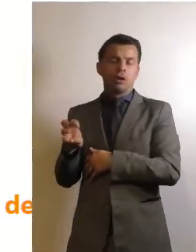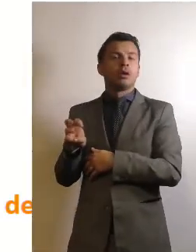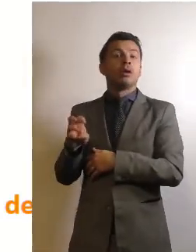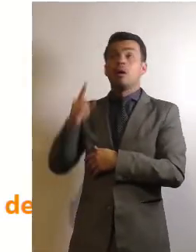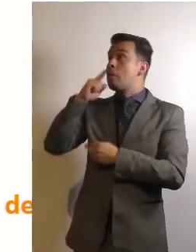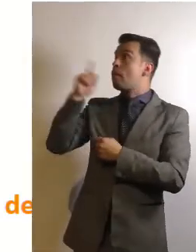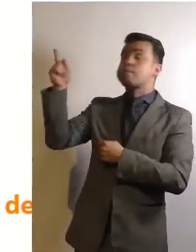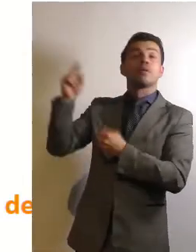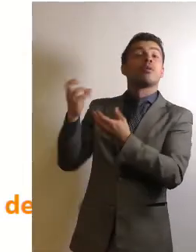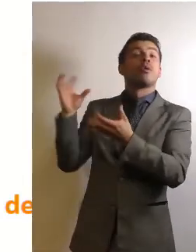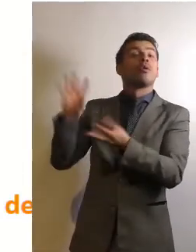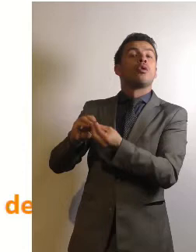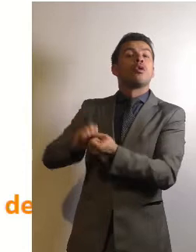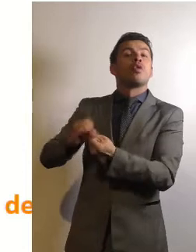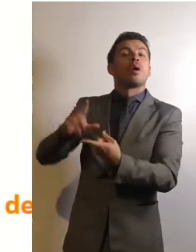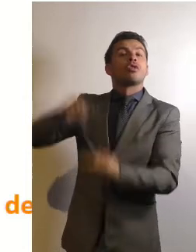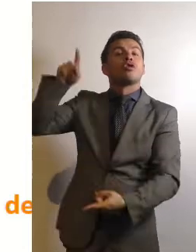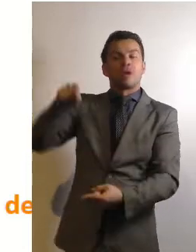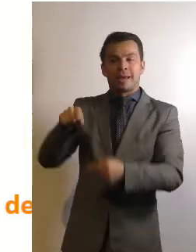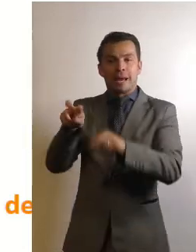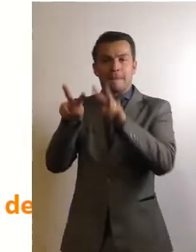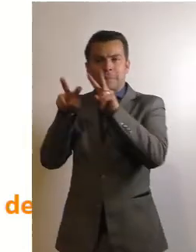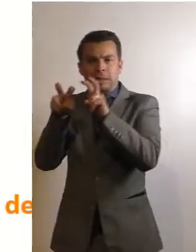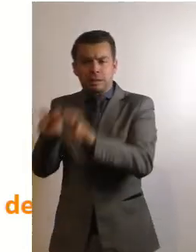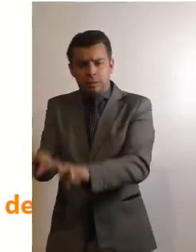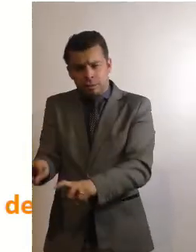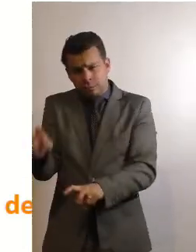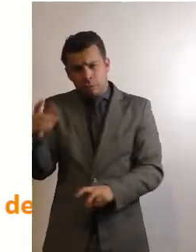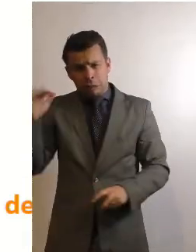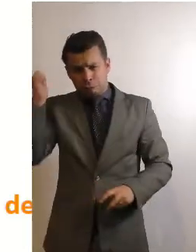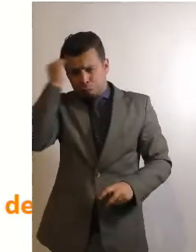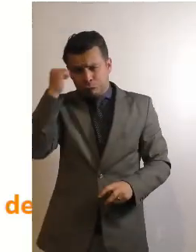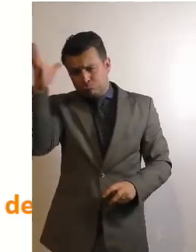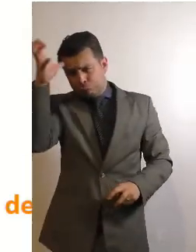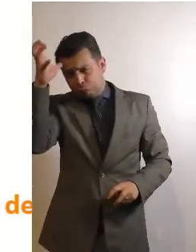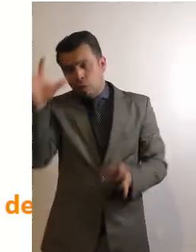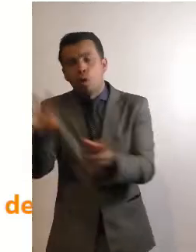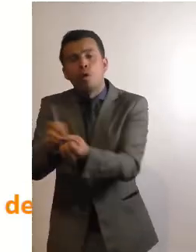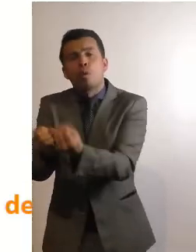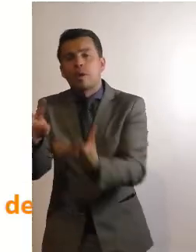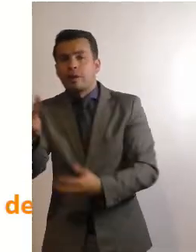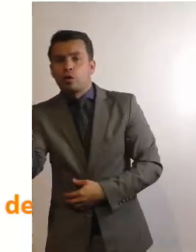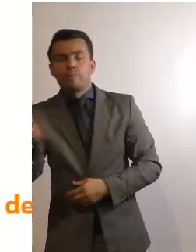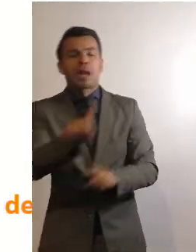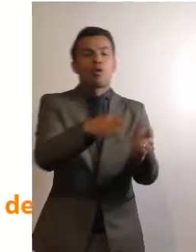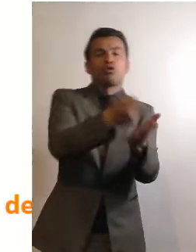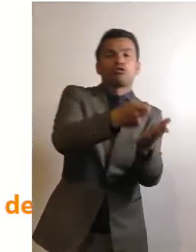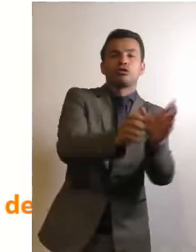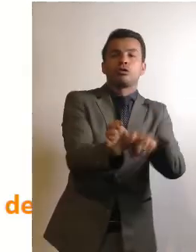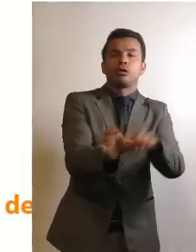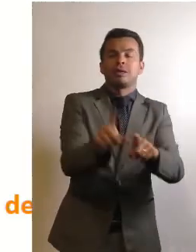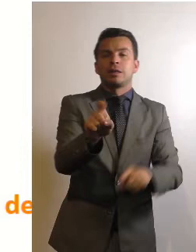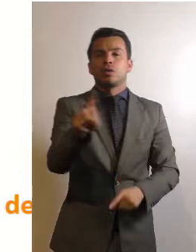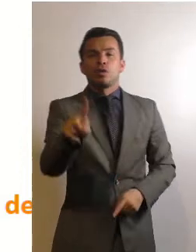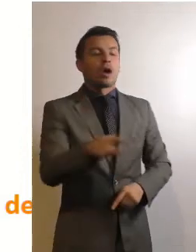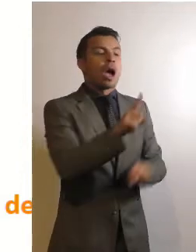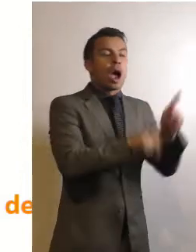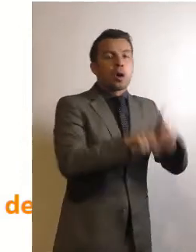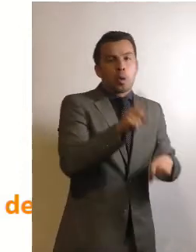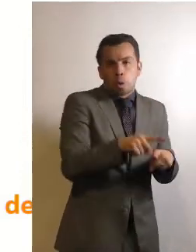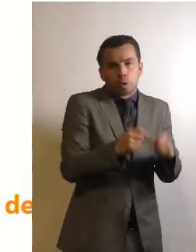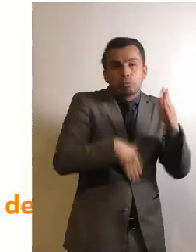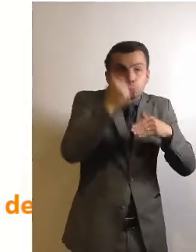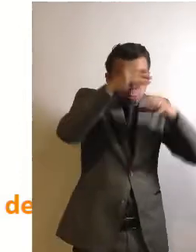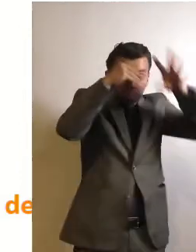tenemos investigadores senior 21, asociados 61 y junior 146 para un total